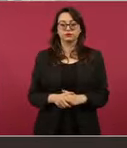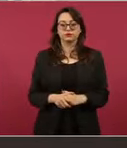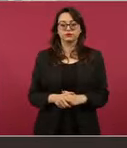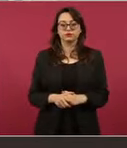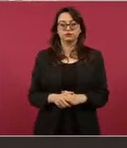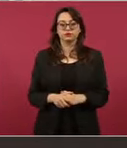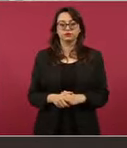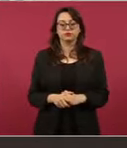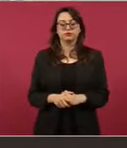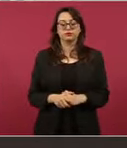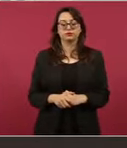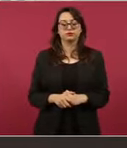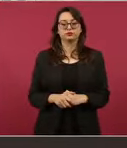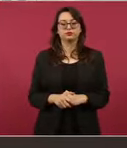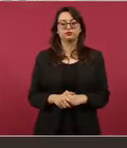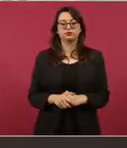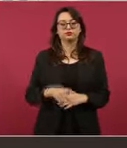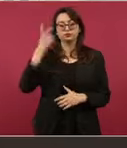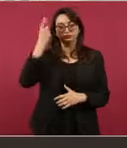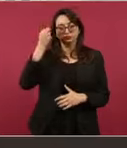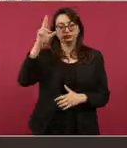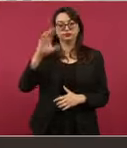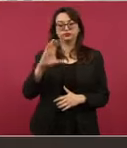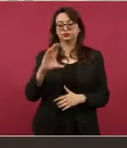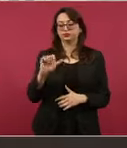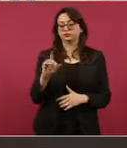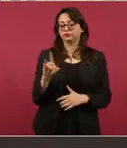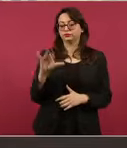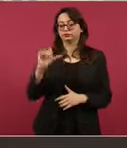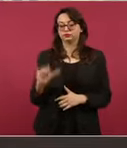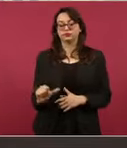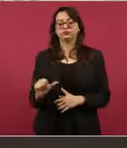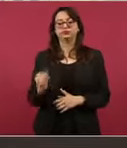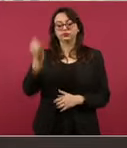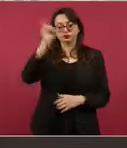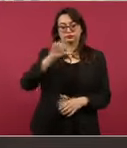doctora Claudia Sheinbaum, jefa de gobierno de la Ciudad de México,